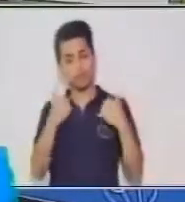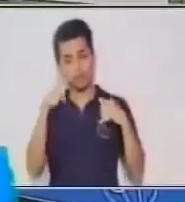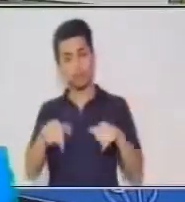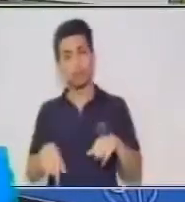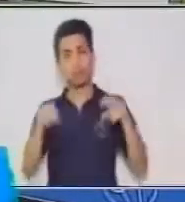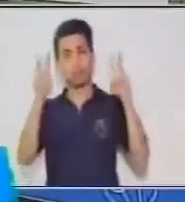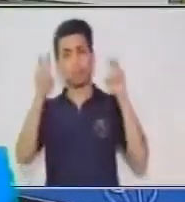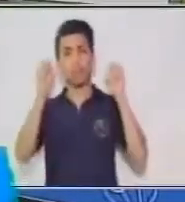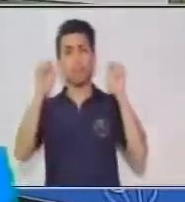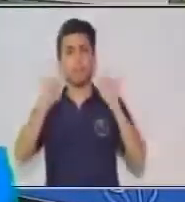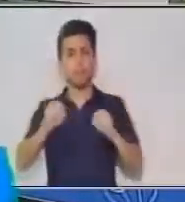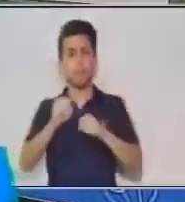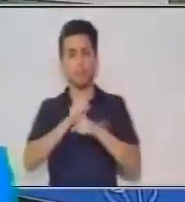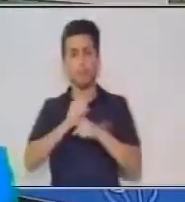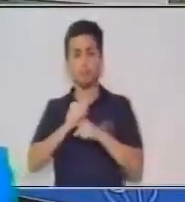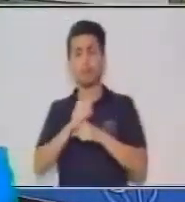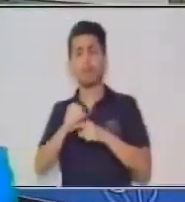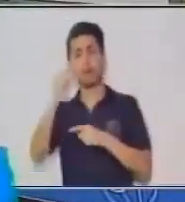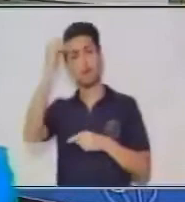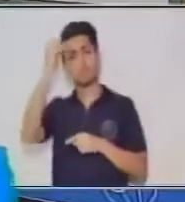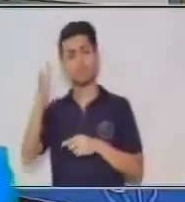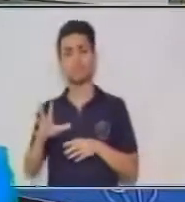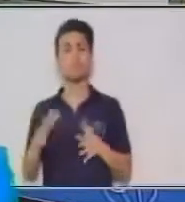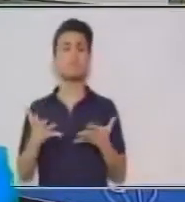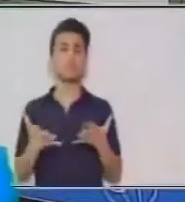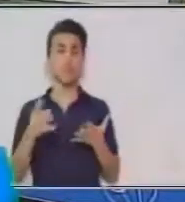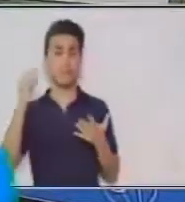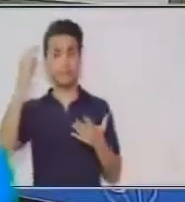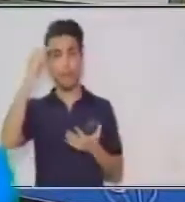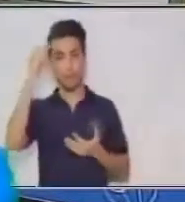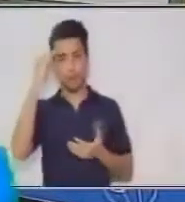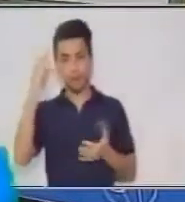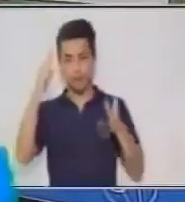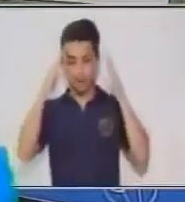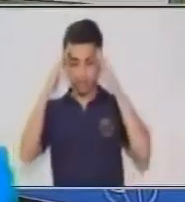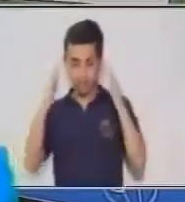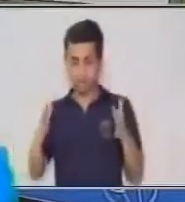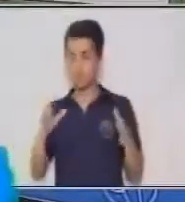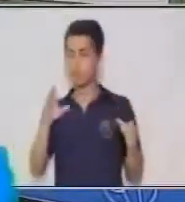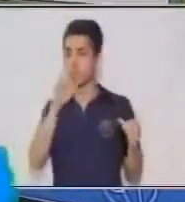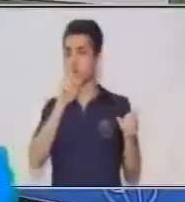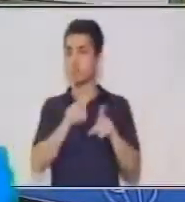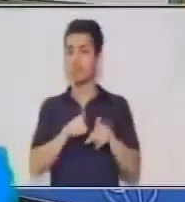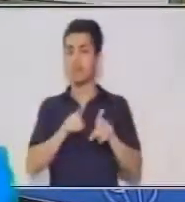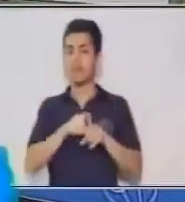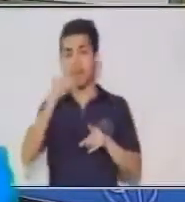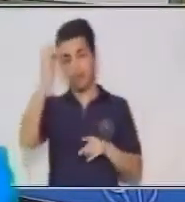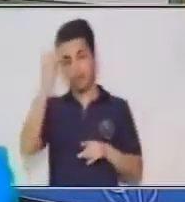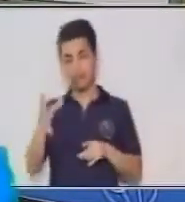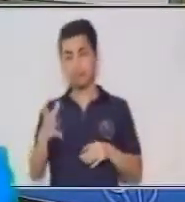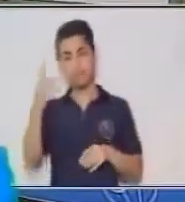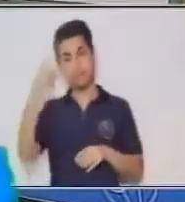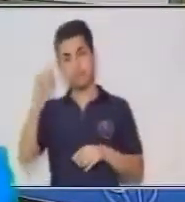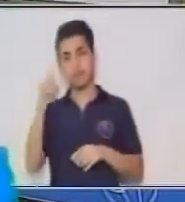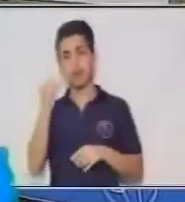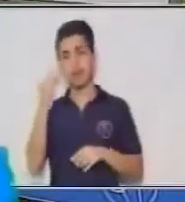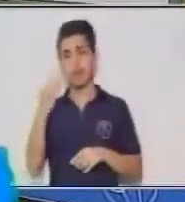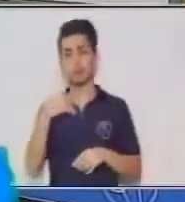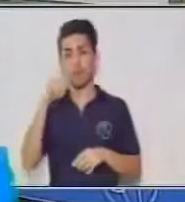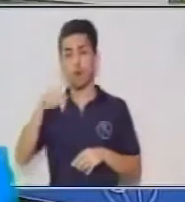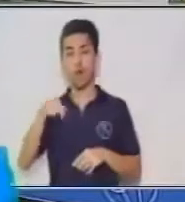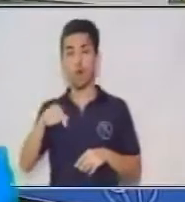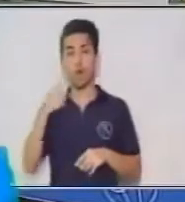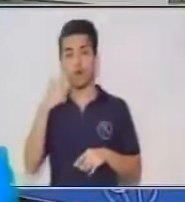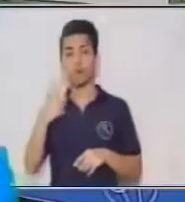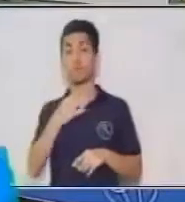ayudará a ejercitar habilidades y destrezas como la memoria, atención y, por supuesto, habilidad numérica. Y hoy